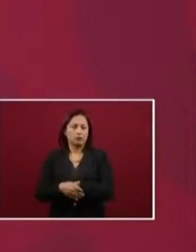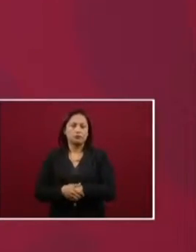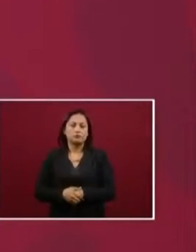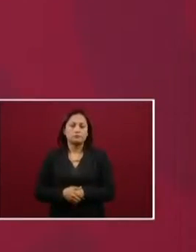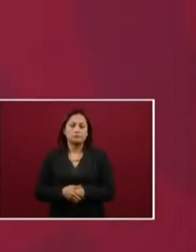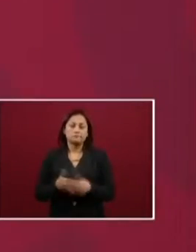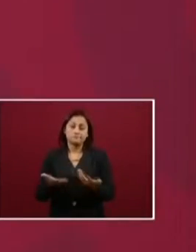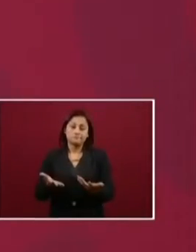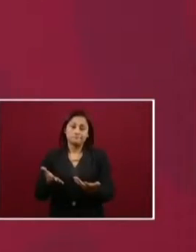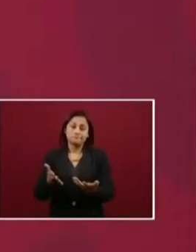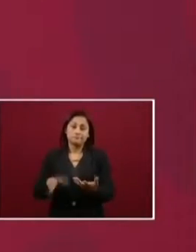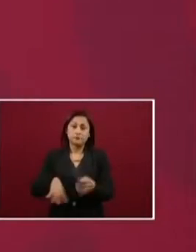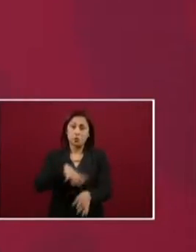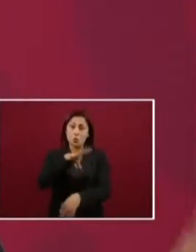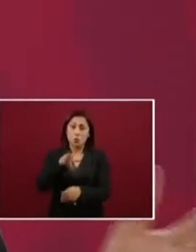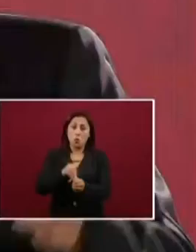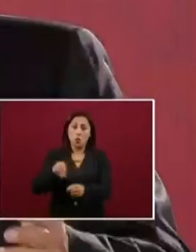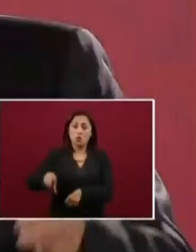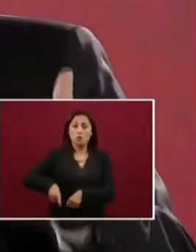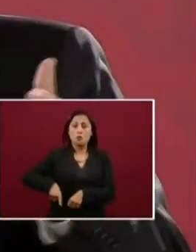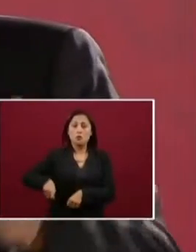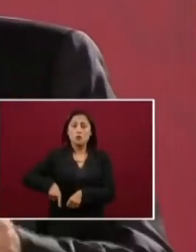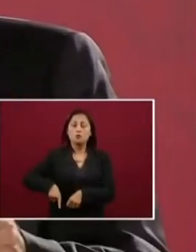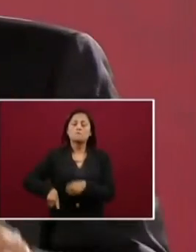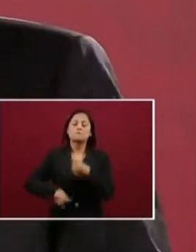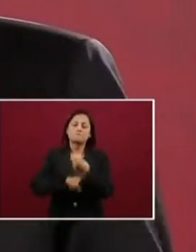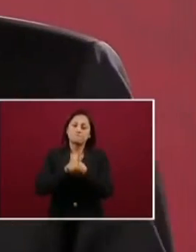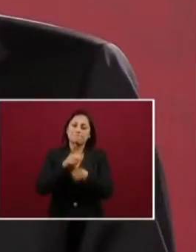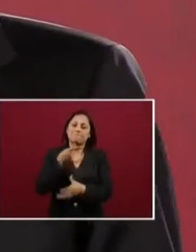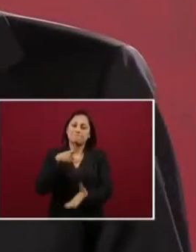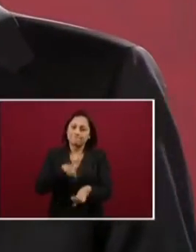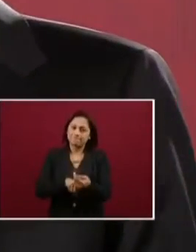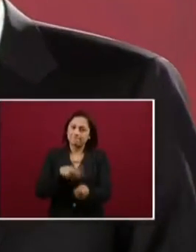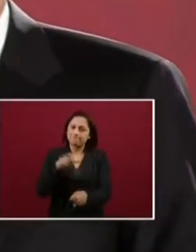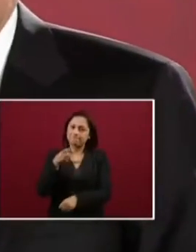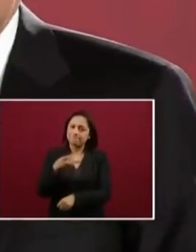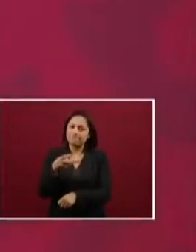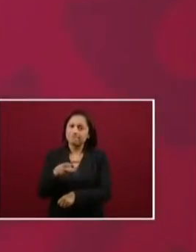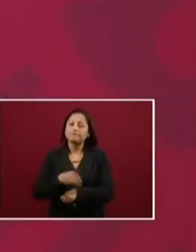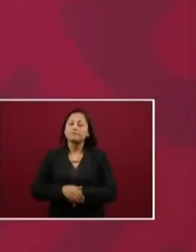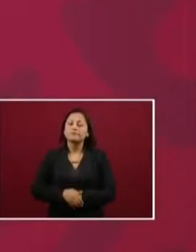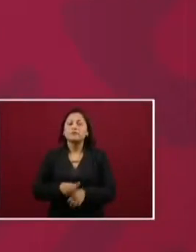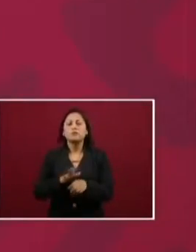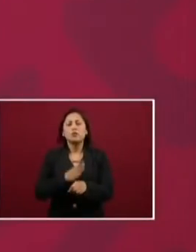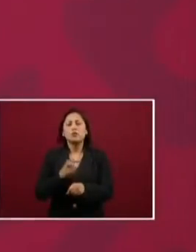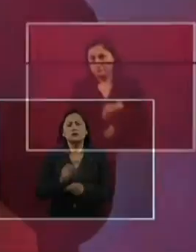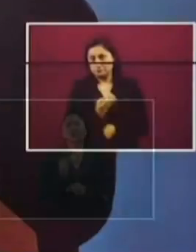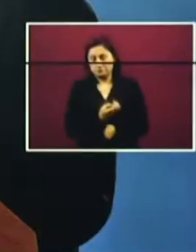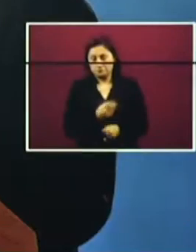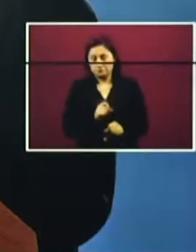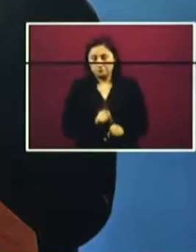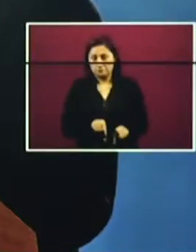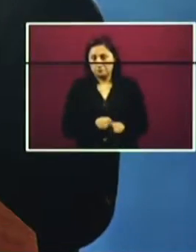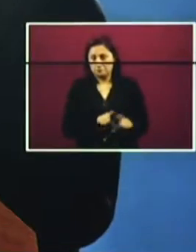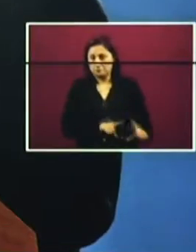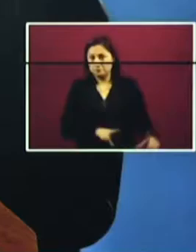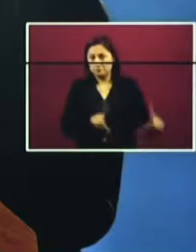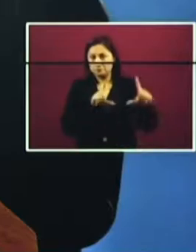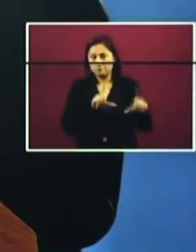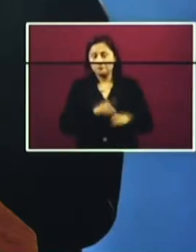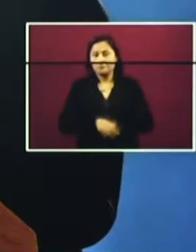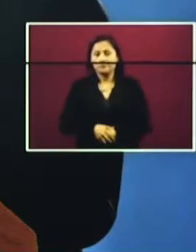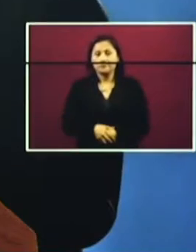entonces hay que ir este y regularizando esta situación en su conferencia